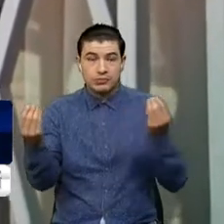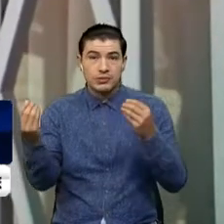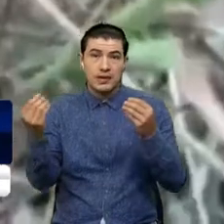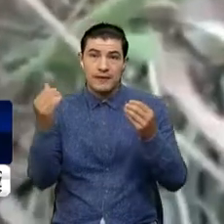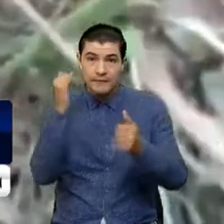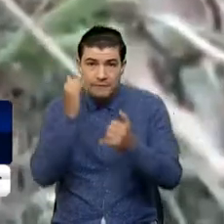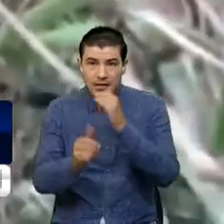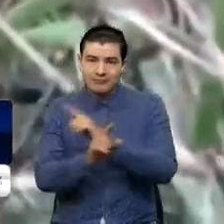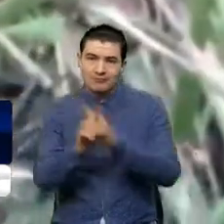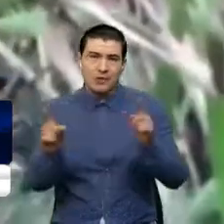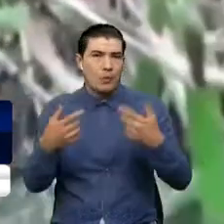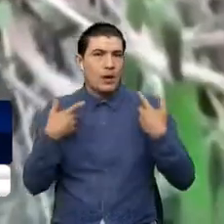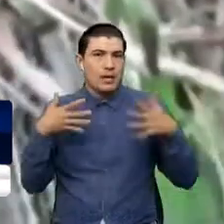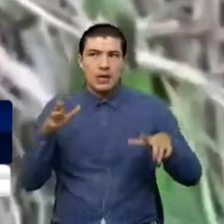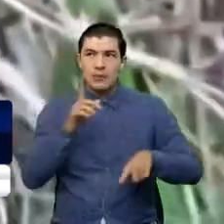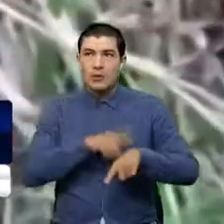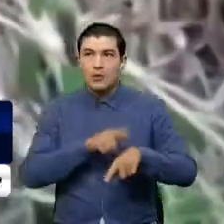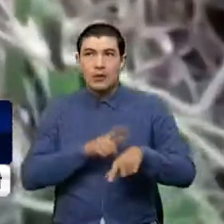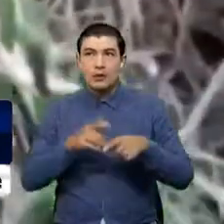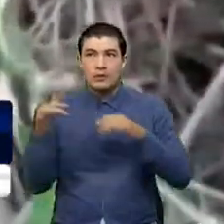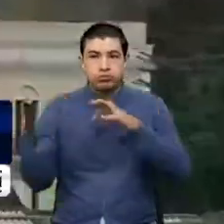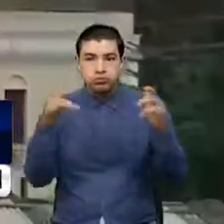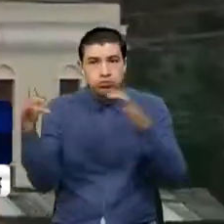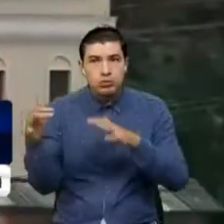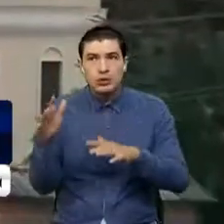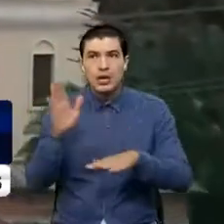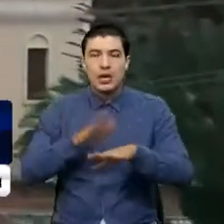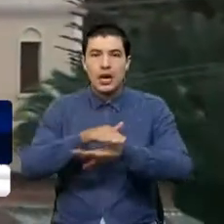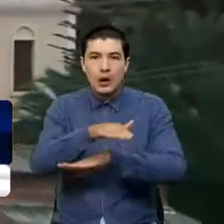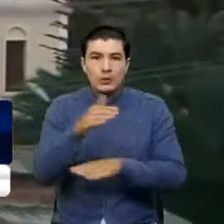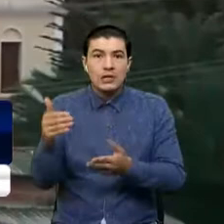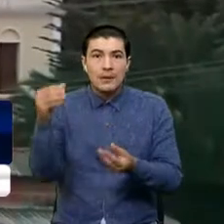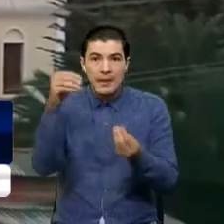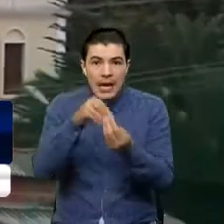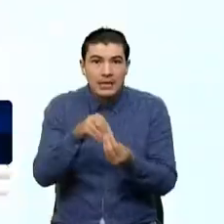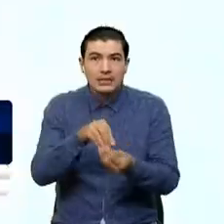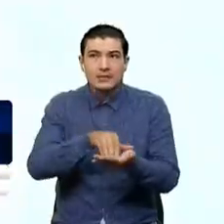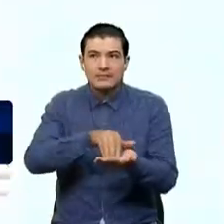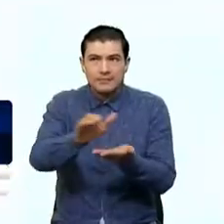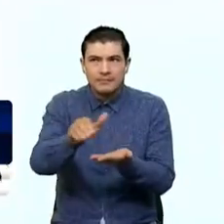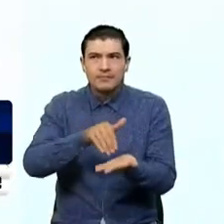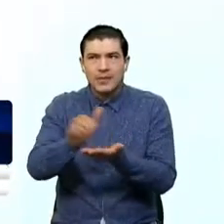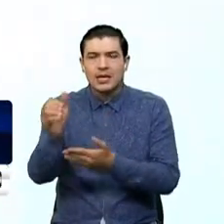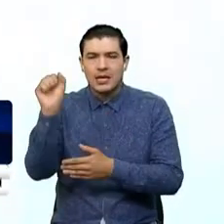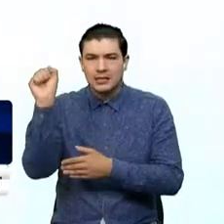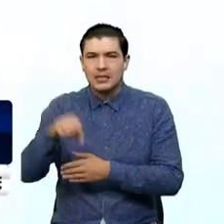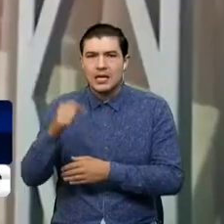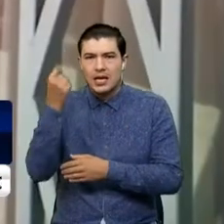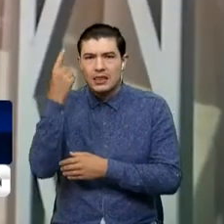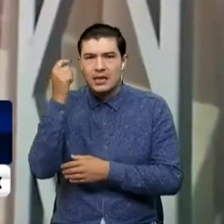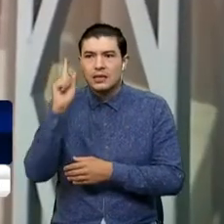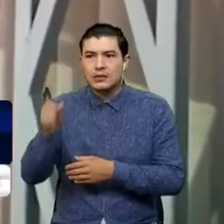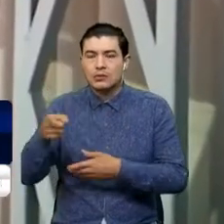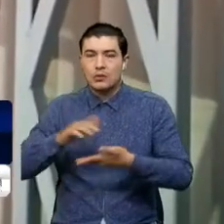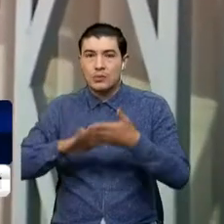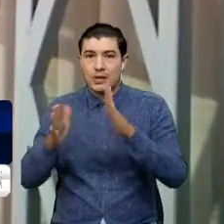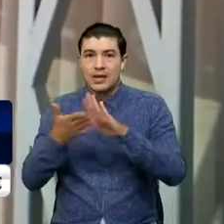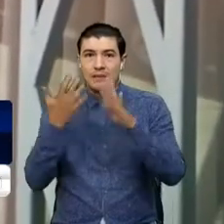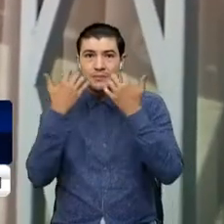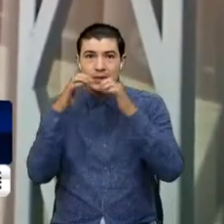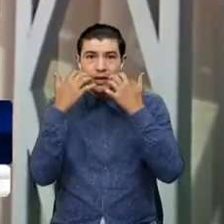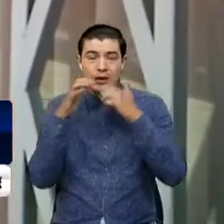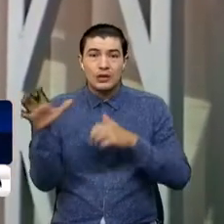hay combates entre estas organizaciones que generarían más desplazamientos es algo entendible para estas comunidades que están aterrorizadas y